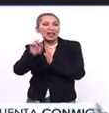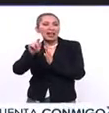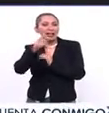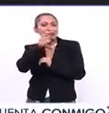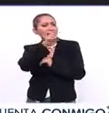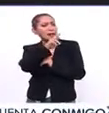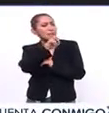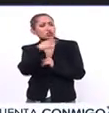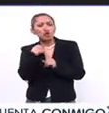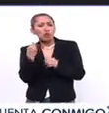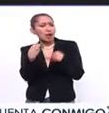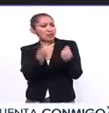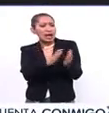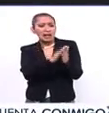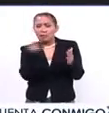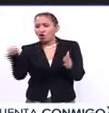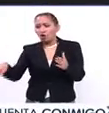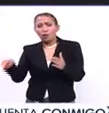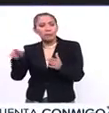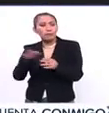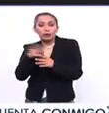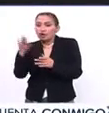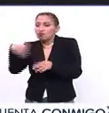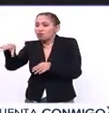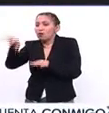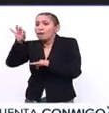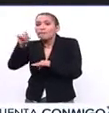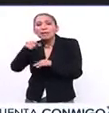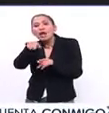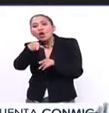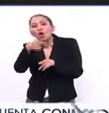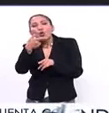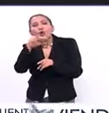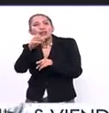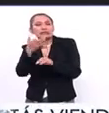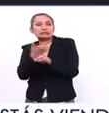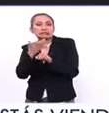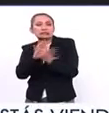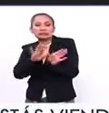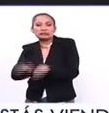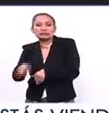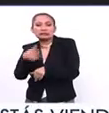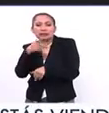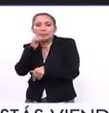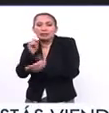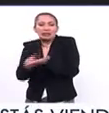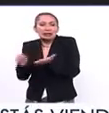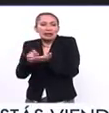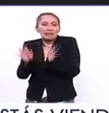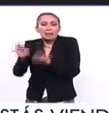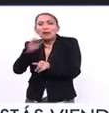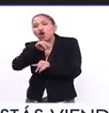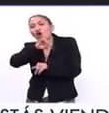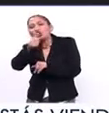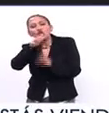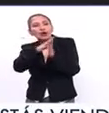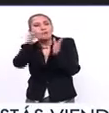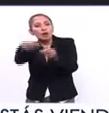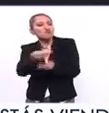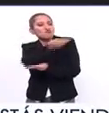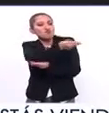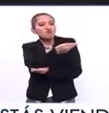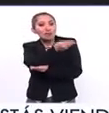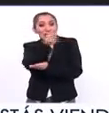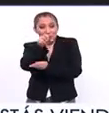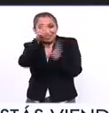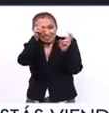Remedios, no te voy a mandar ese libro de Gurdjieff porque no lo encontré, pero Gurdjieff era un chiste, incapaz de escribir, mejor te mando otro. Y luego